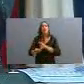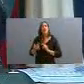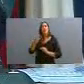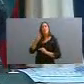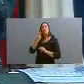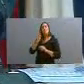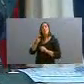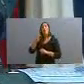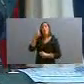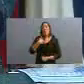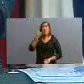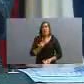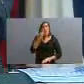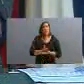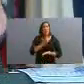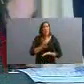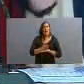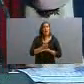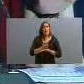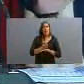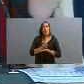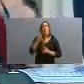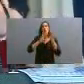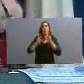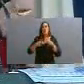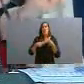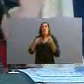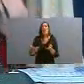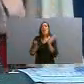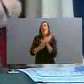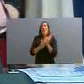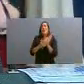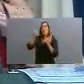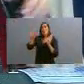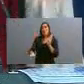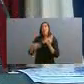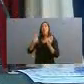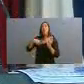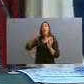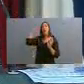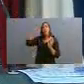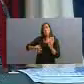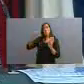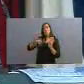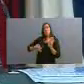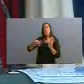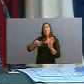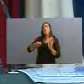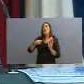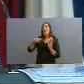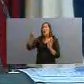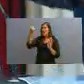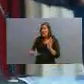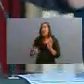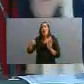el ejercicio de un derecho para que esa persona, cuando le den la razón a la justicia, el otro no se haya insolventado, no